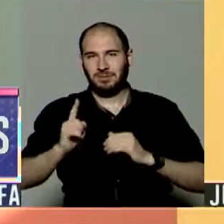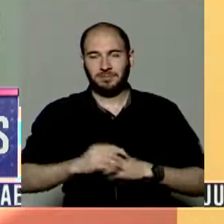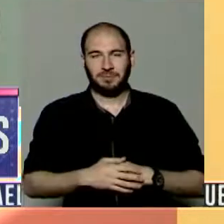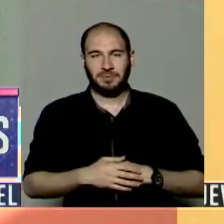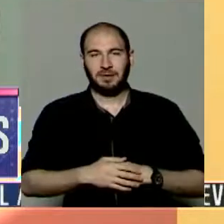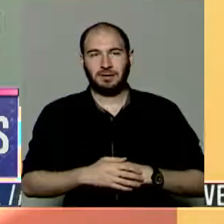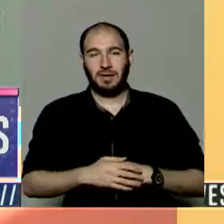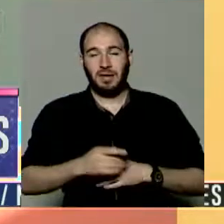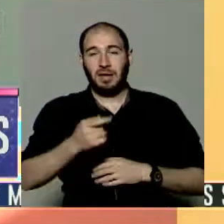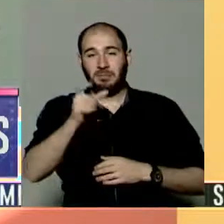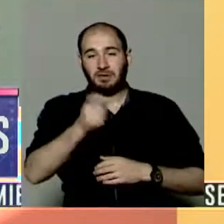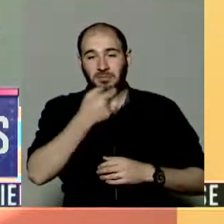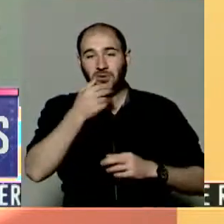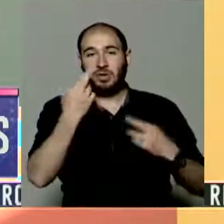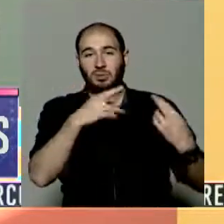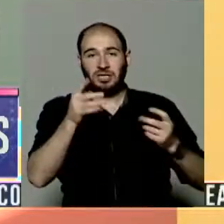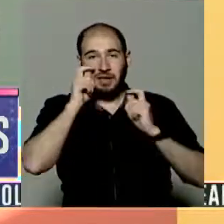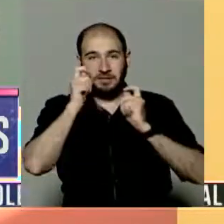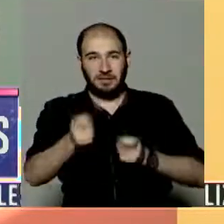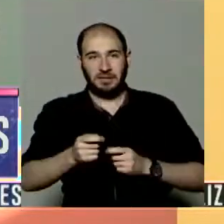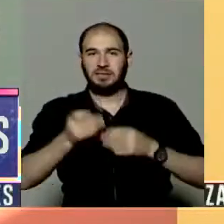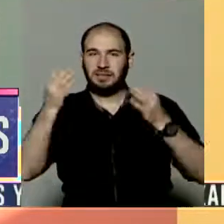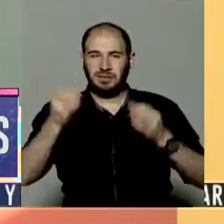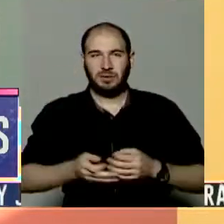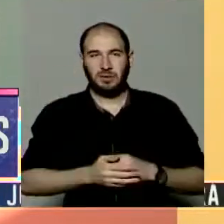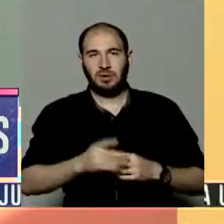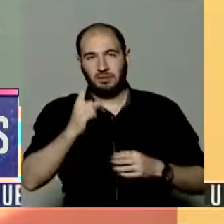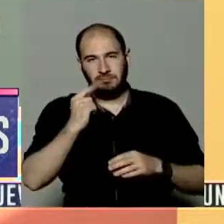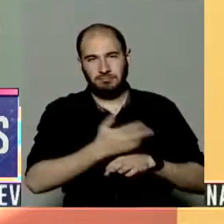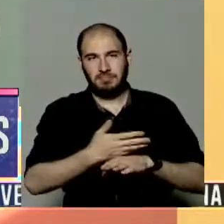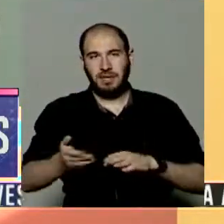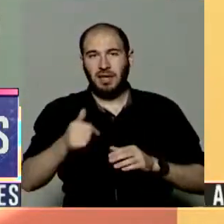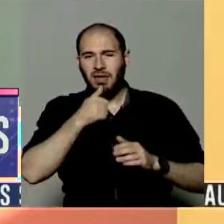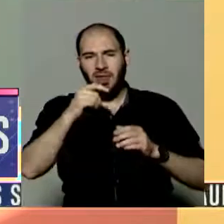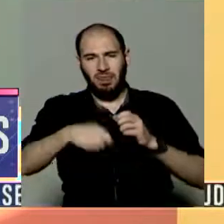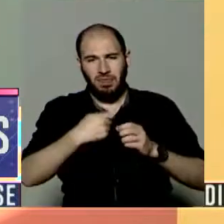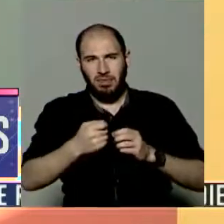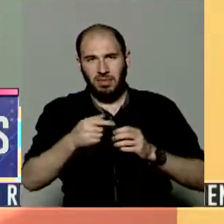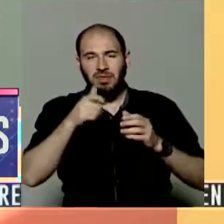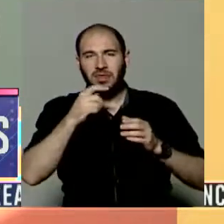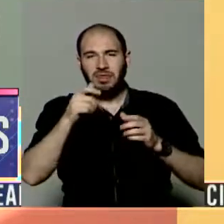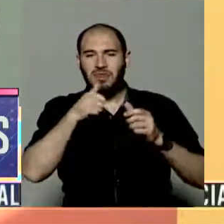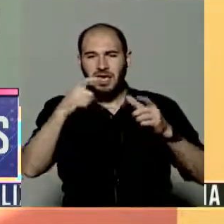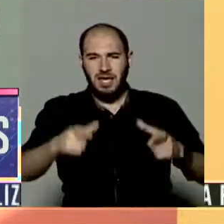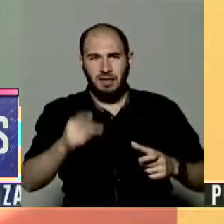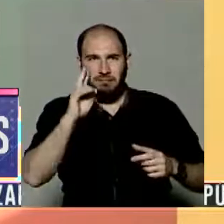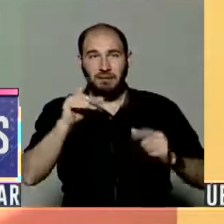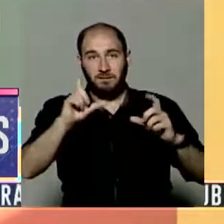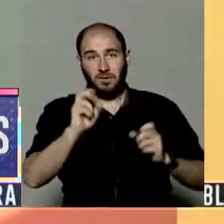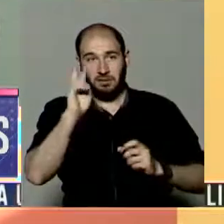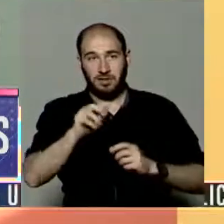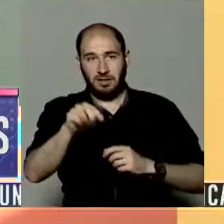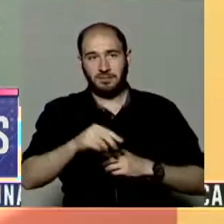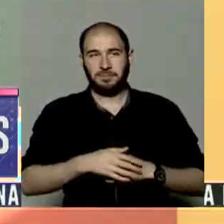Potrerillos. Mendocinos y turistas que han visitado seguramente en estos días el dique se han encontrado con esta imagen que estamos viendo